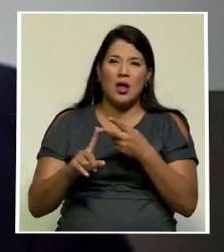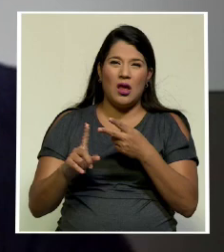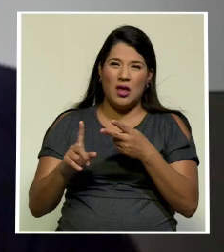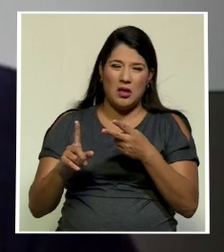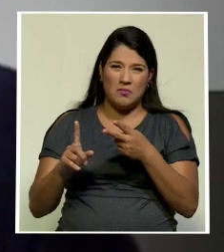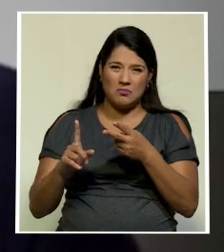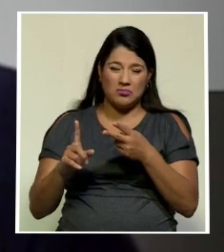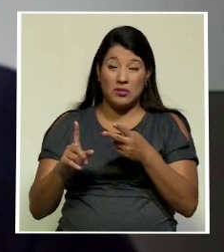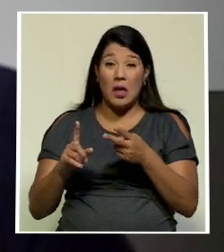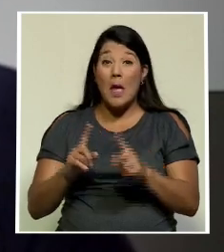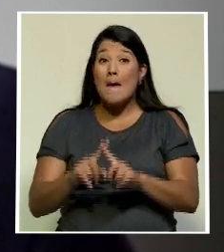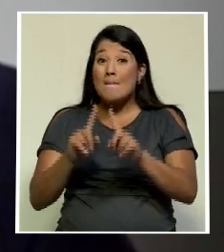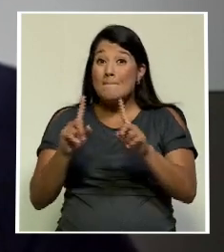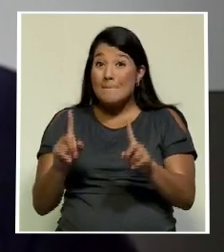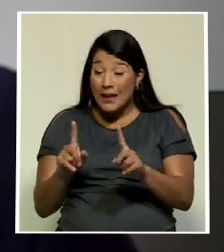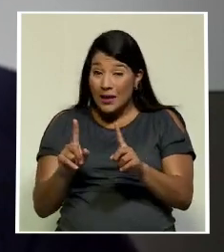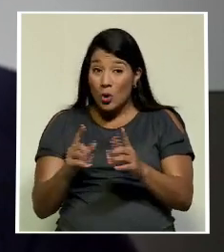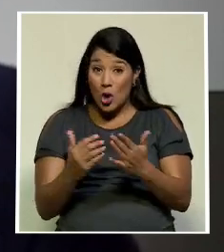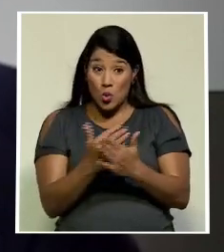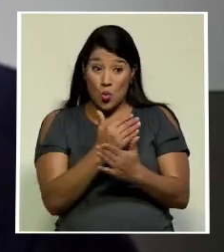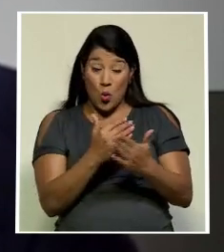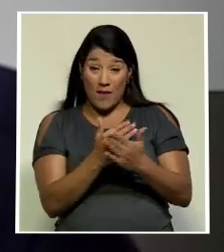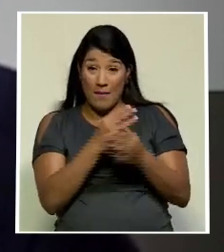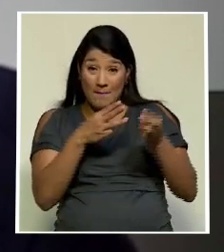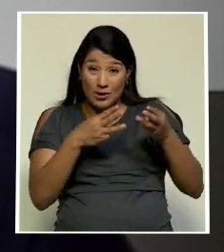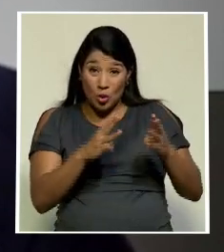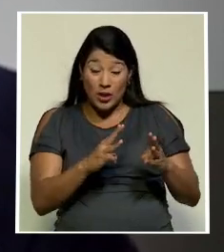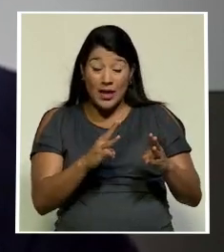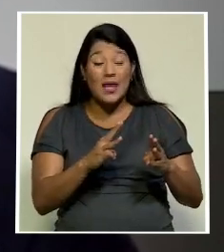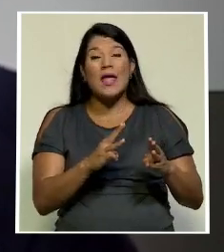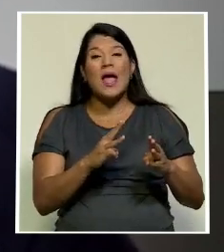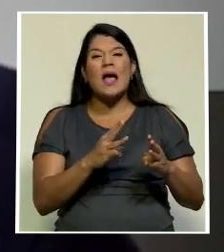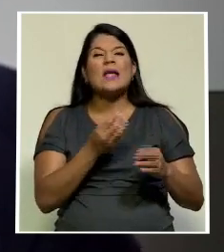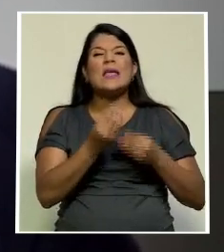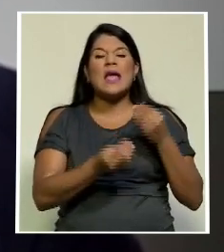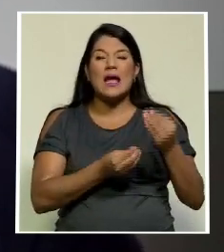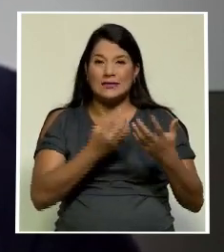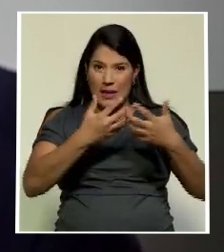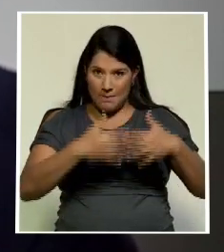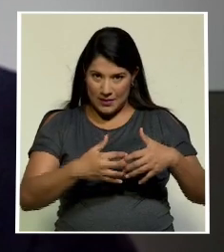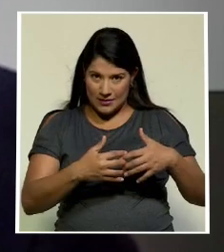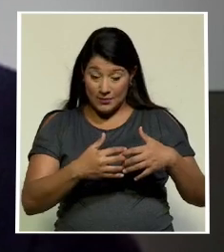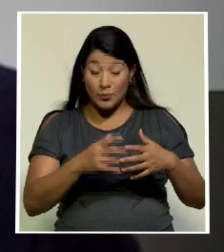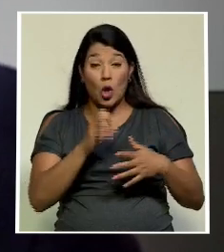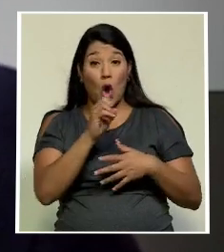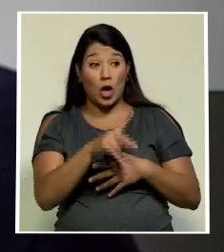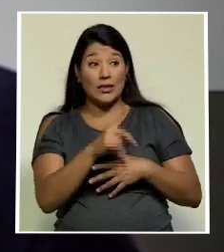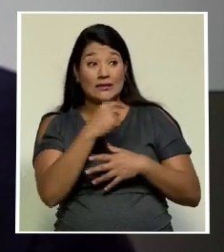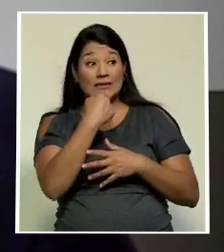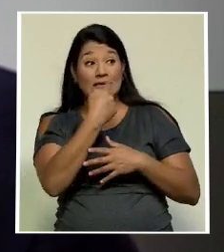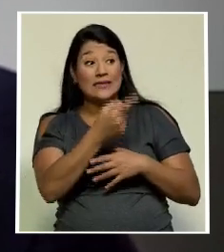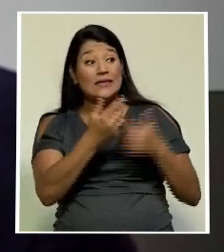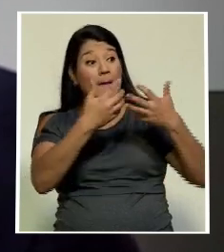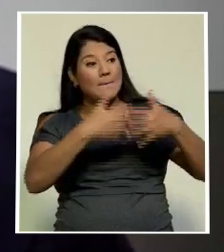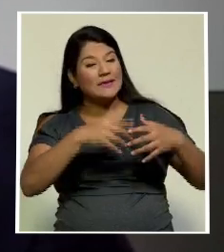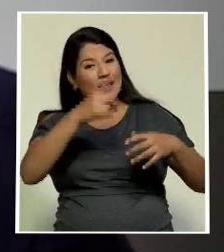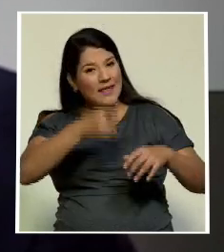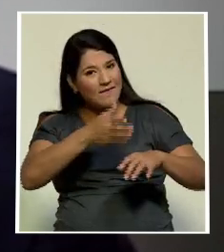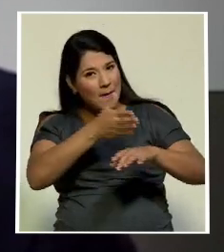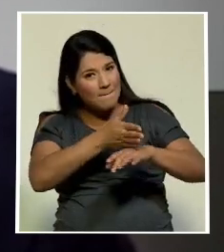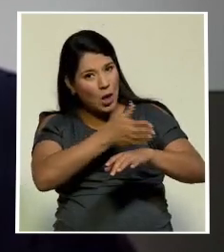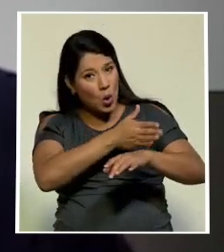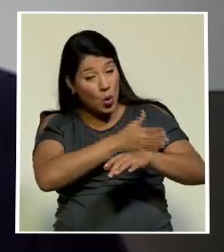En esta otra nueva modalidad, lo que se le dice a las empresas es, usted va a mejorarme la carretera, darle